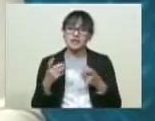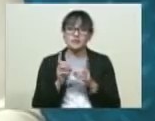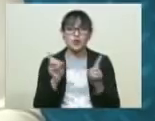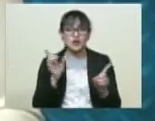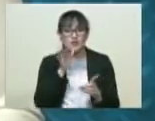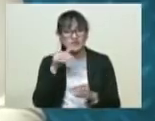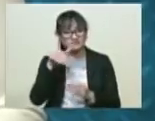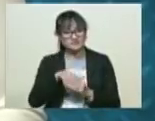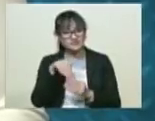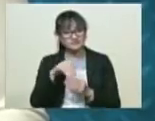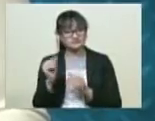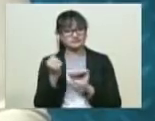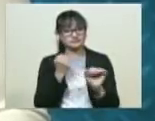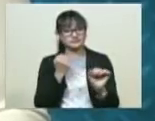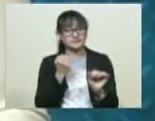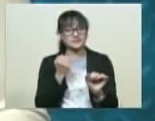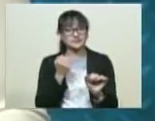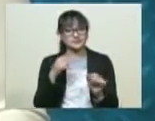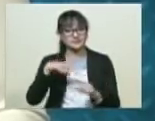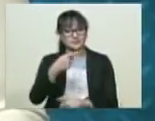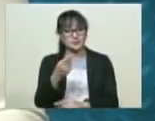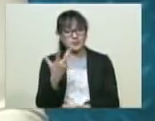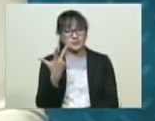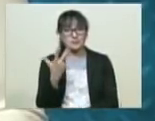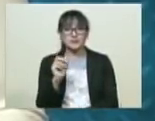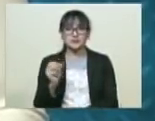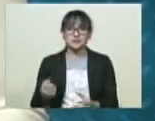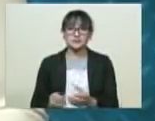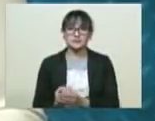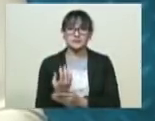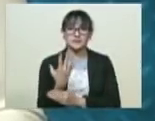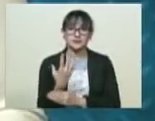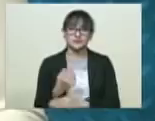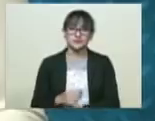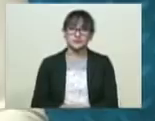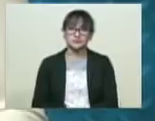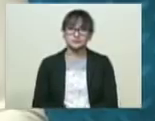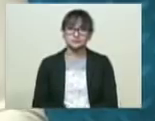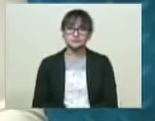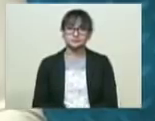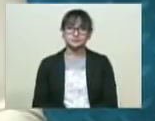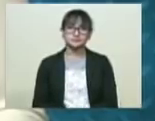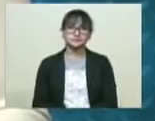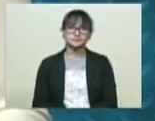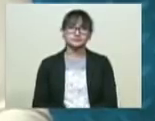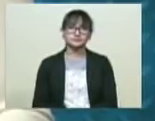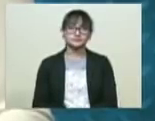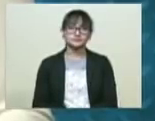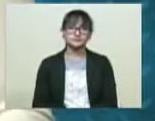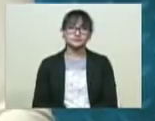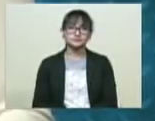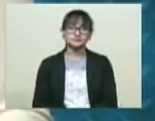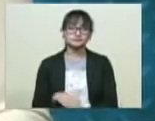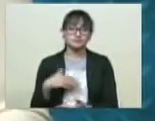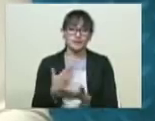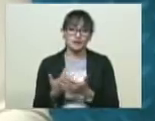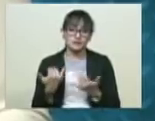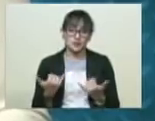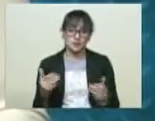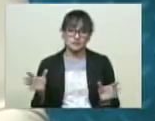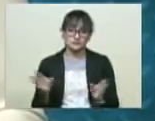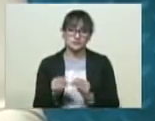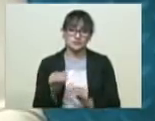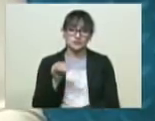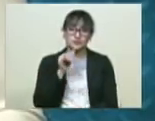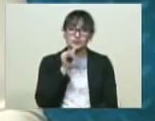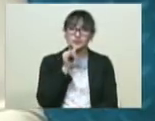así como también impedir la realización de los comicios presidenciales pautados para el próximo 20 de mayo. Es la información que manejamos a esta hora de la